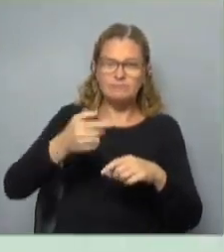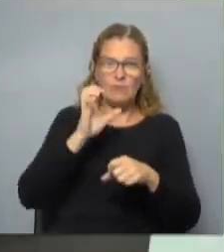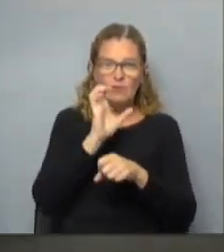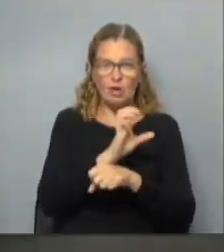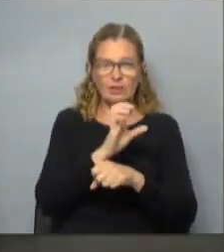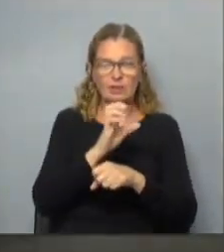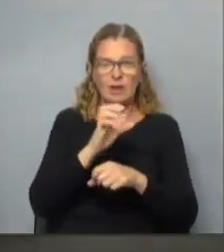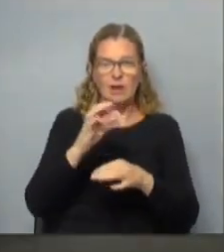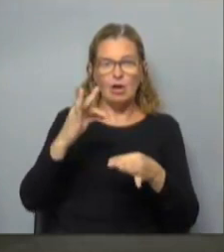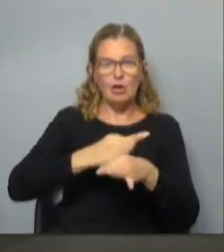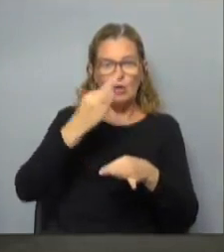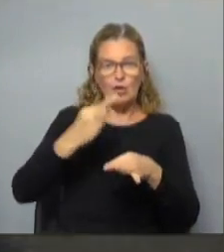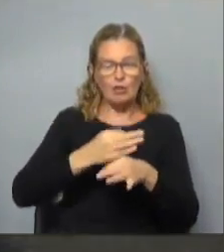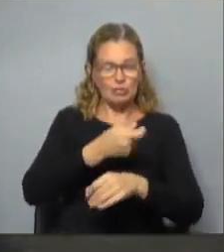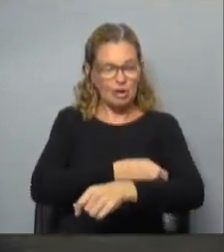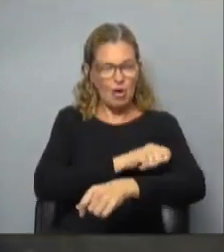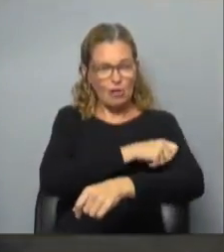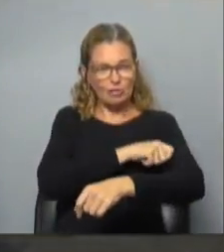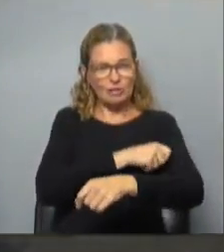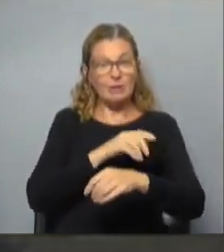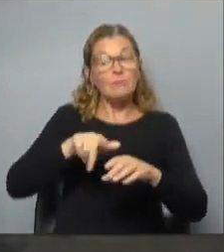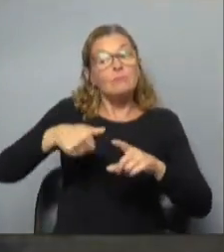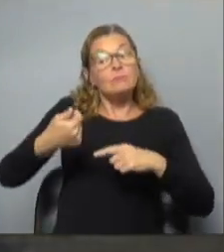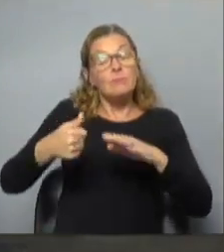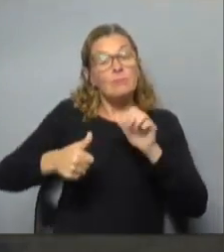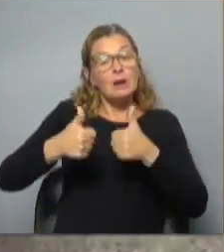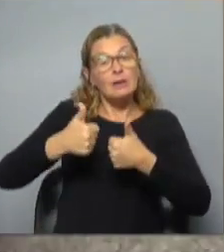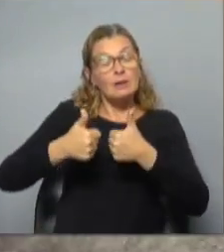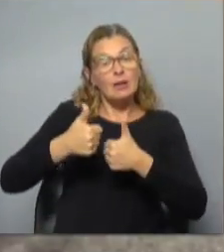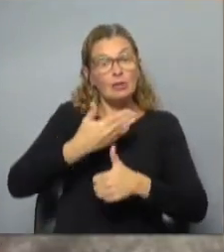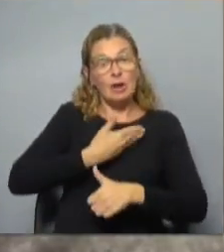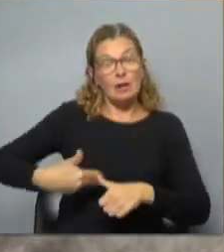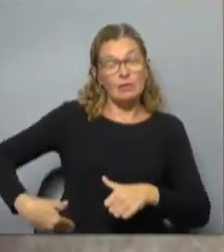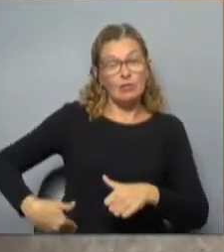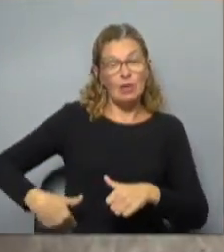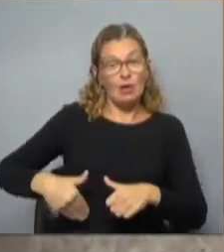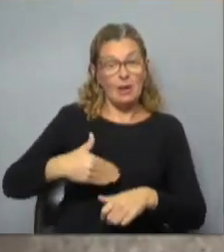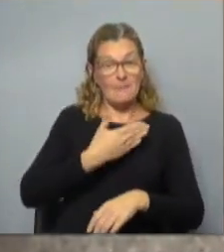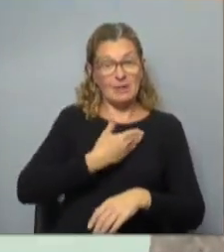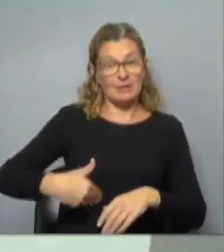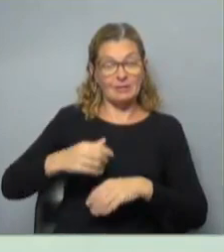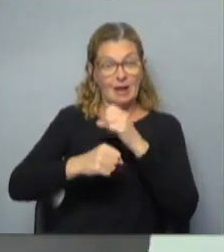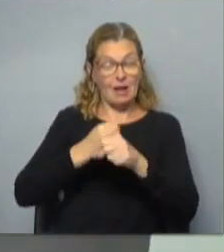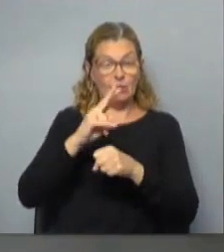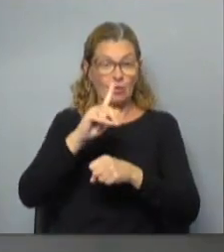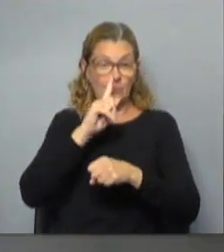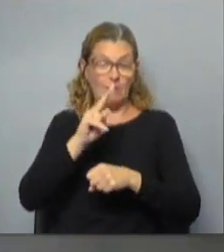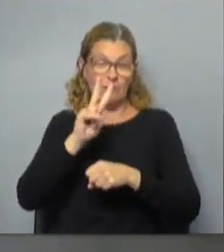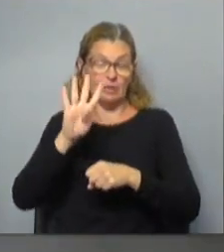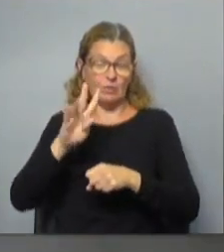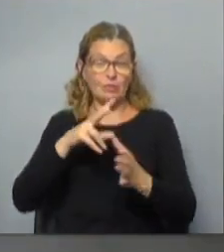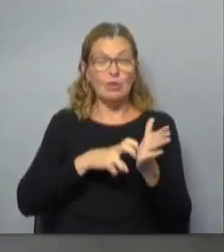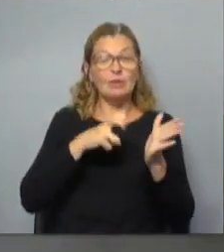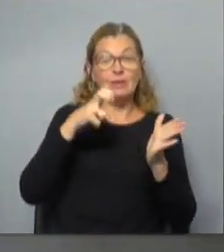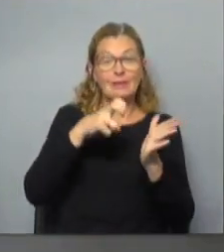goce y orsi y su futuro como posibles precandidatos a las elecciones presidenciales de 2024 salto debe